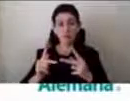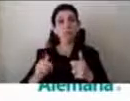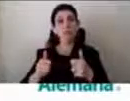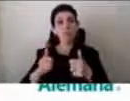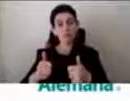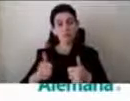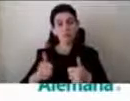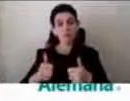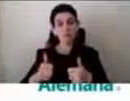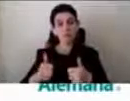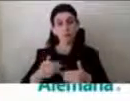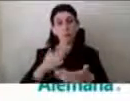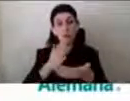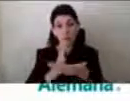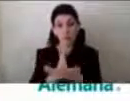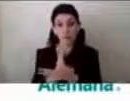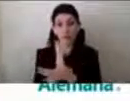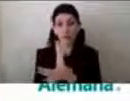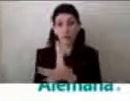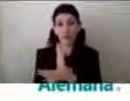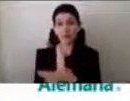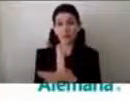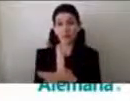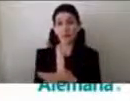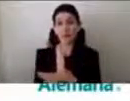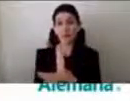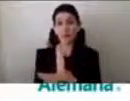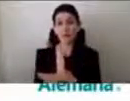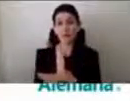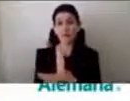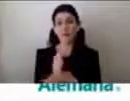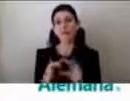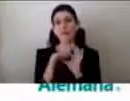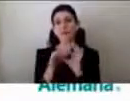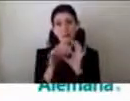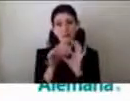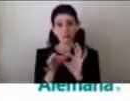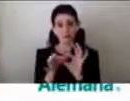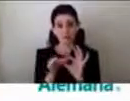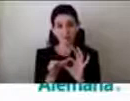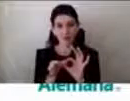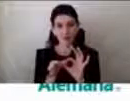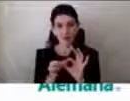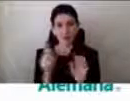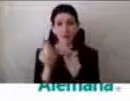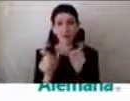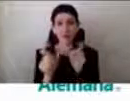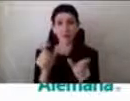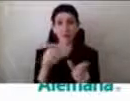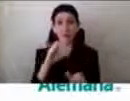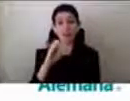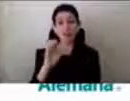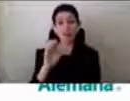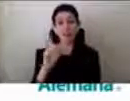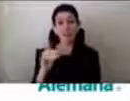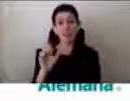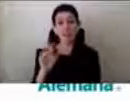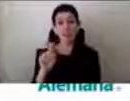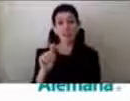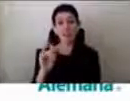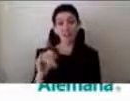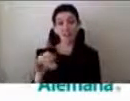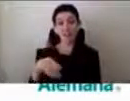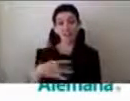entonces, para comenzar, dar las gracias a las personas de SEDETI que me han invitado a participar en